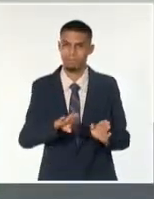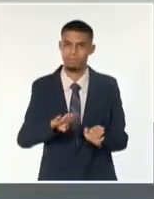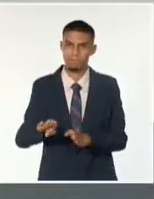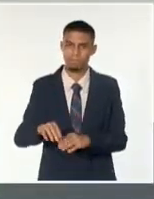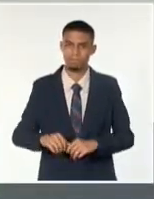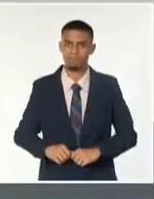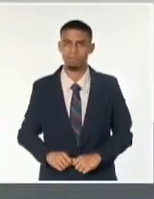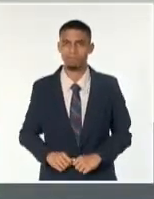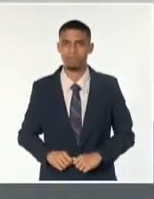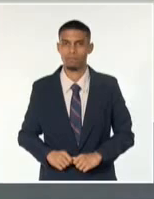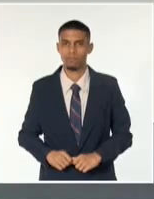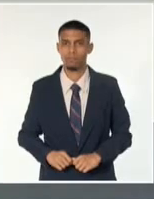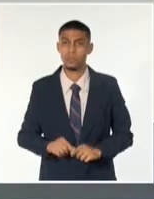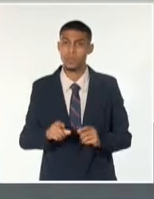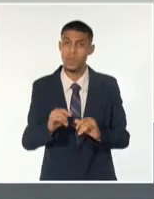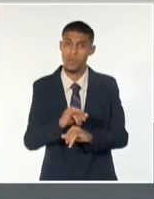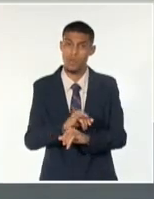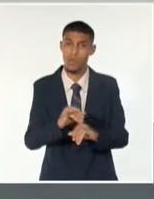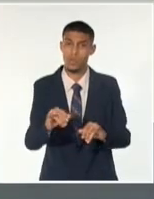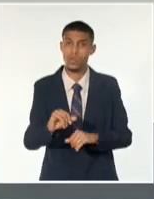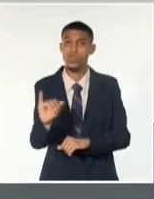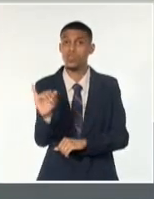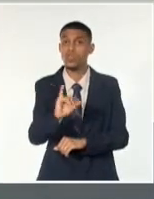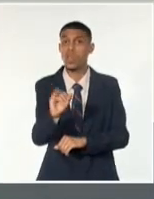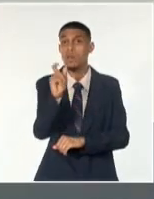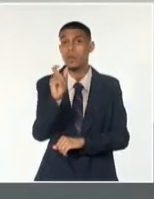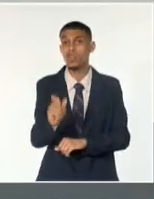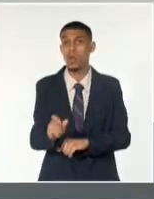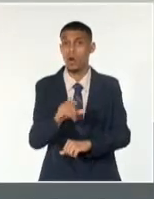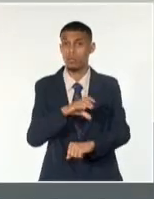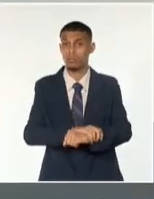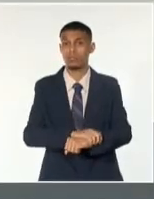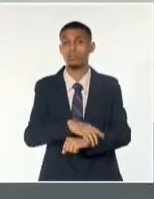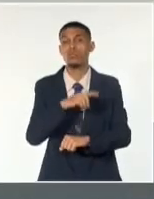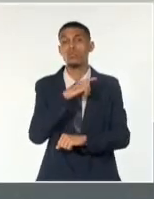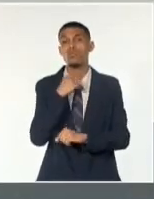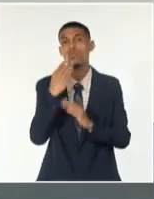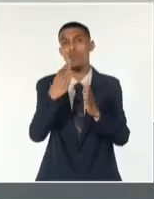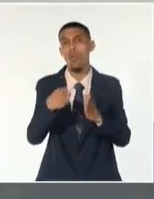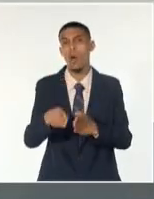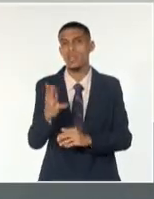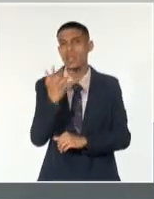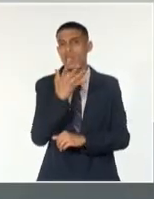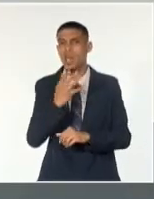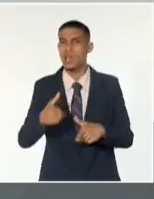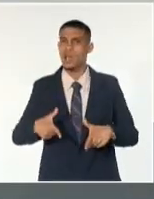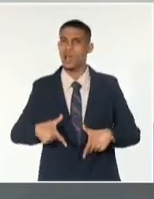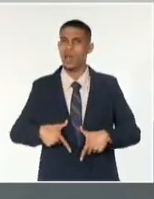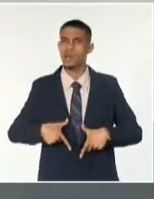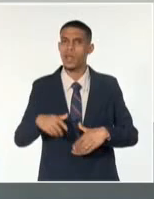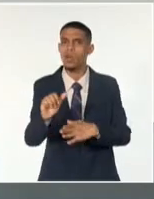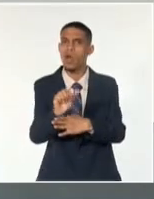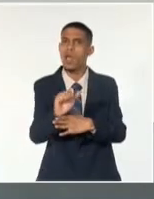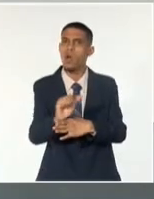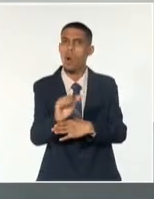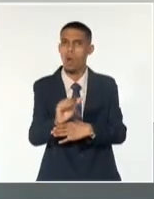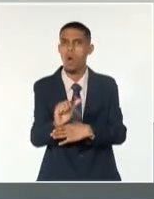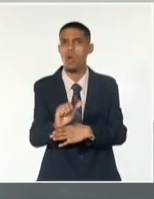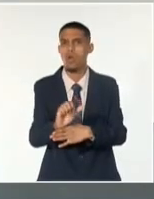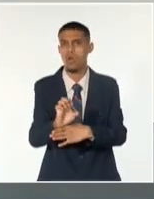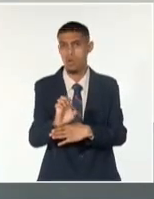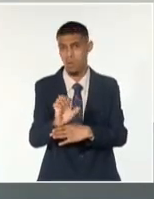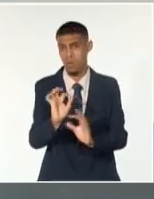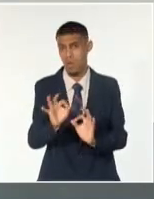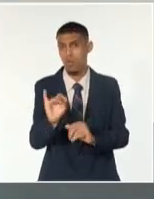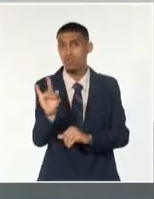Como dimos a conocer en titulares, los 6 acusados por la muerte del candidato presidencial ecuatoriano Fernando Villavicencio, perpetrado el 9 de agosto,